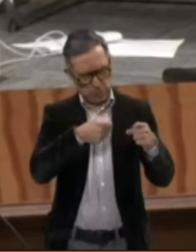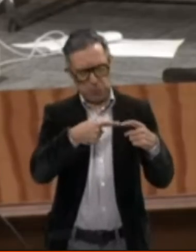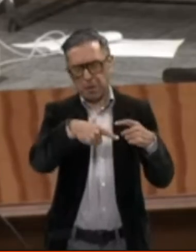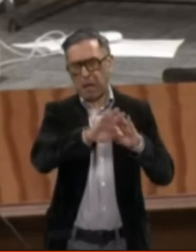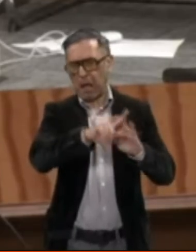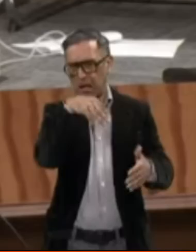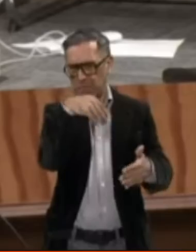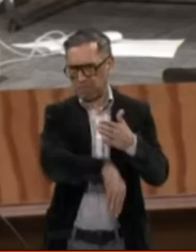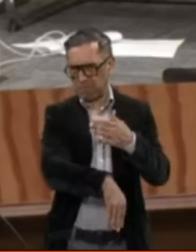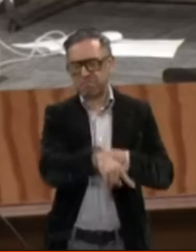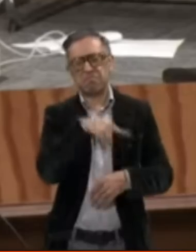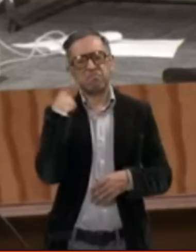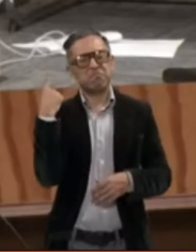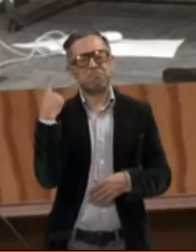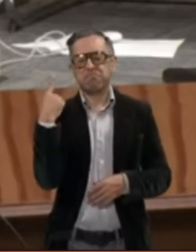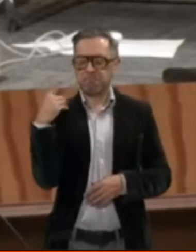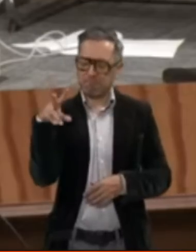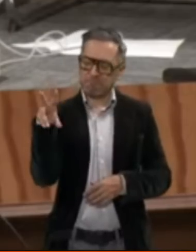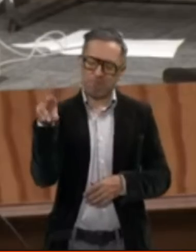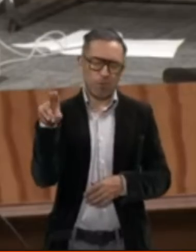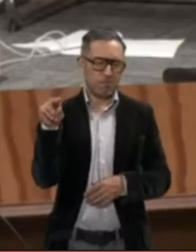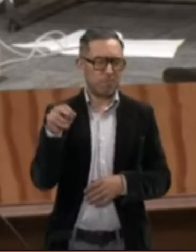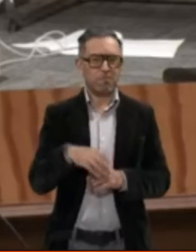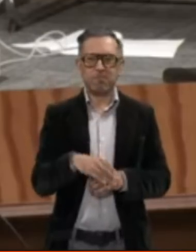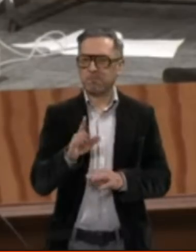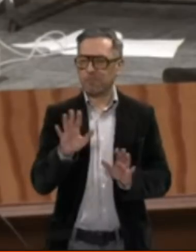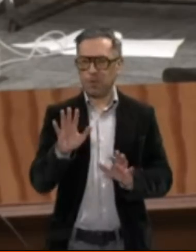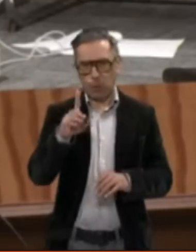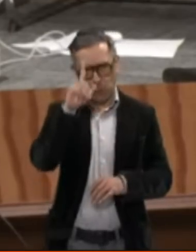consejeros, no, partidos de la corrupción.